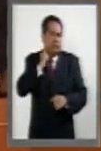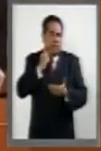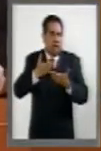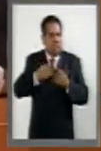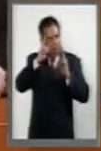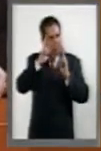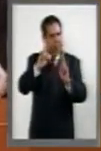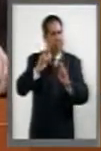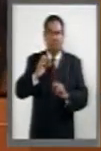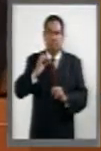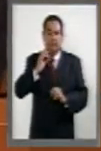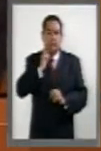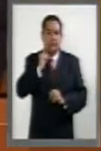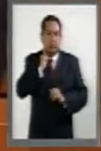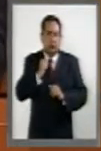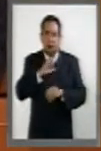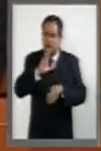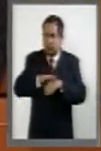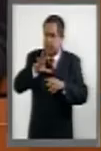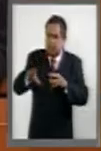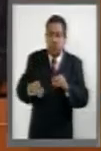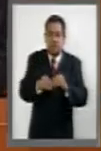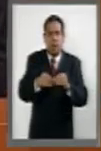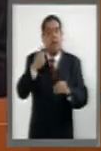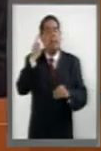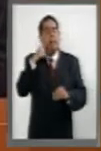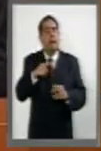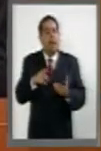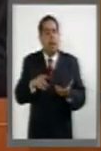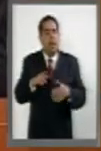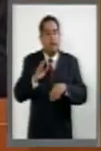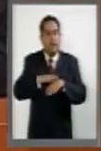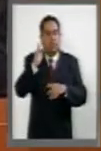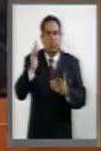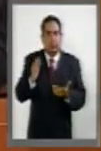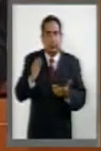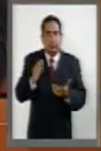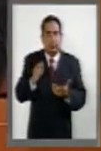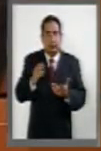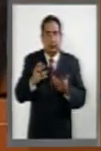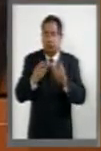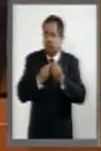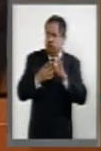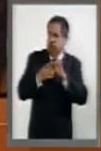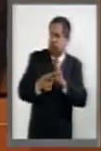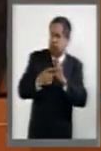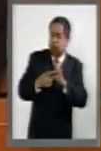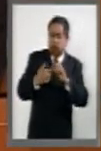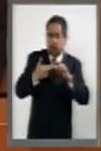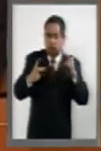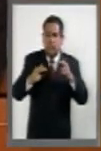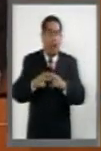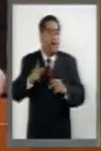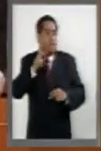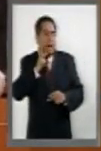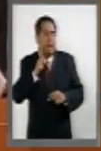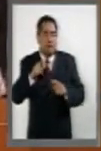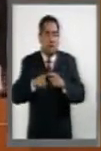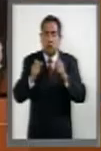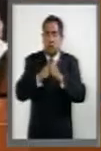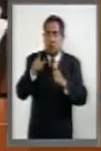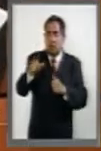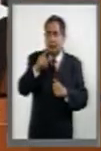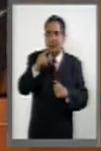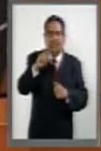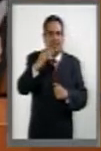honorable Cámara a que nos sumemos a buscar estar en coordinación tanto con Petróleos Mexicanos como con la